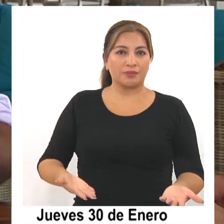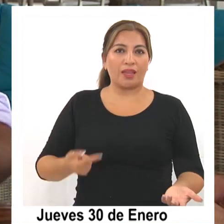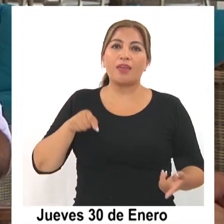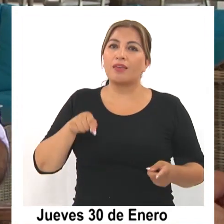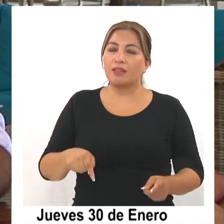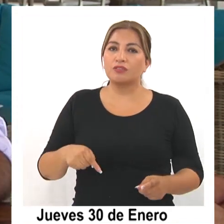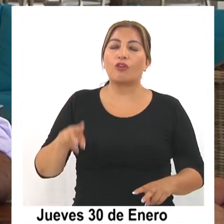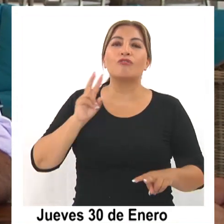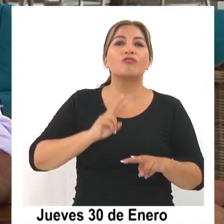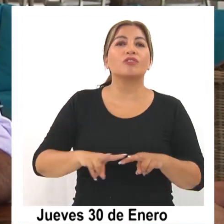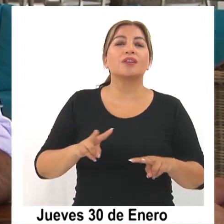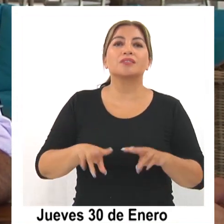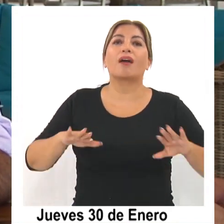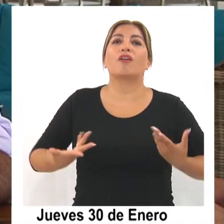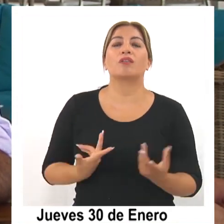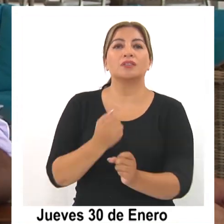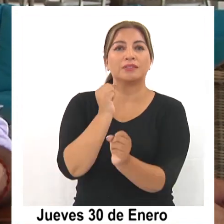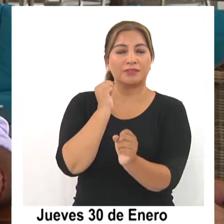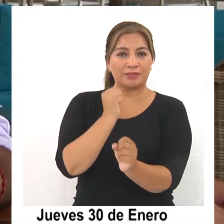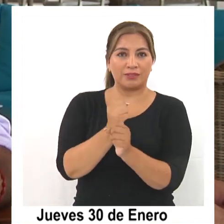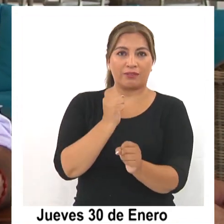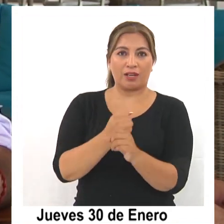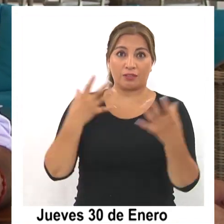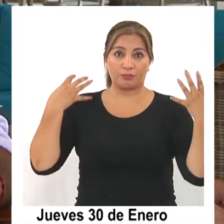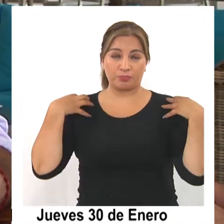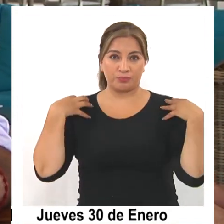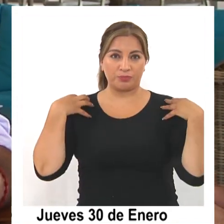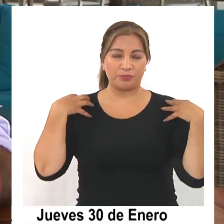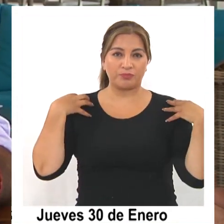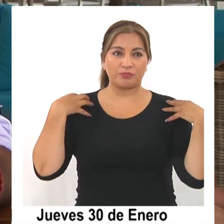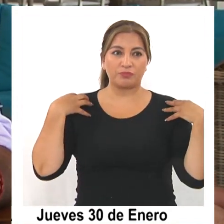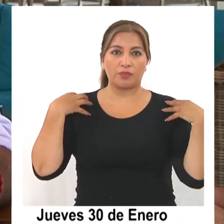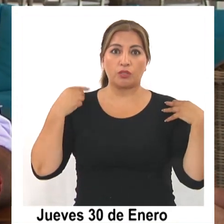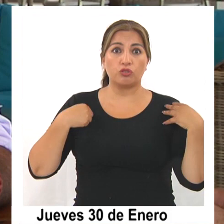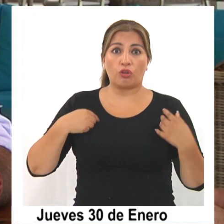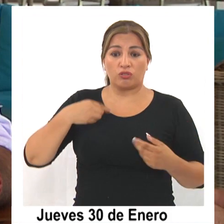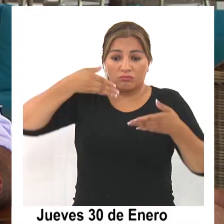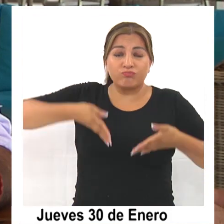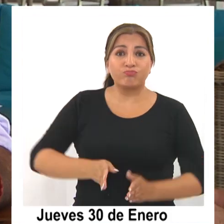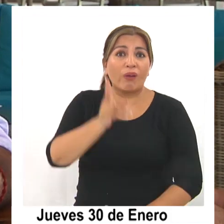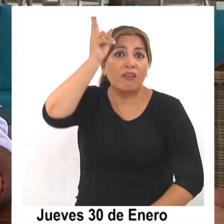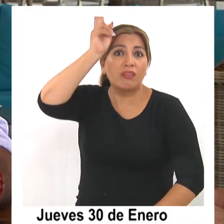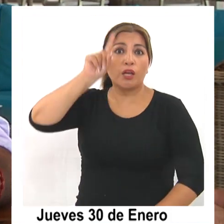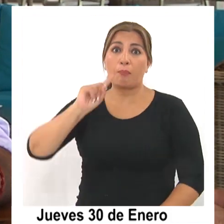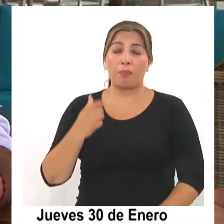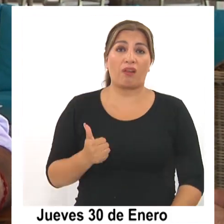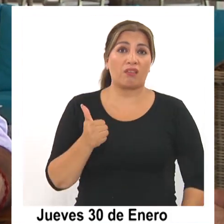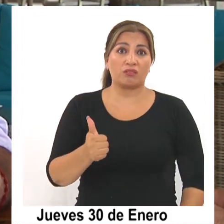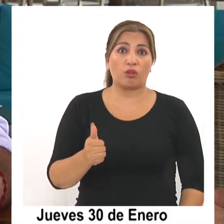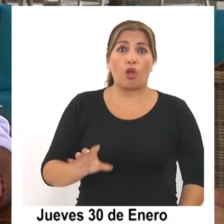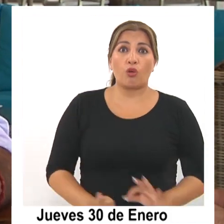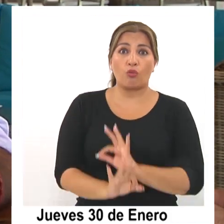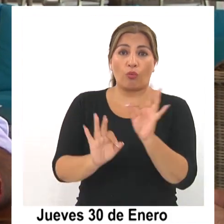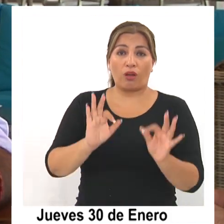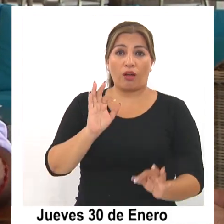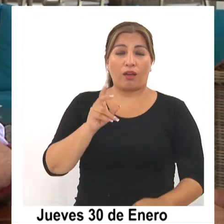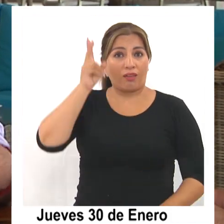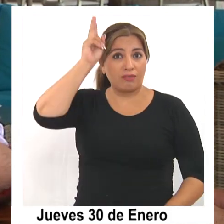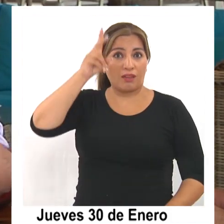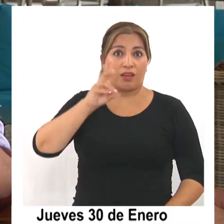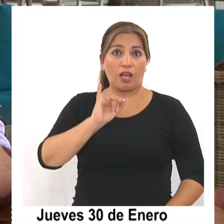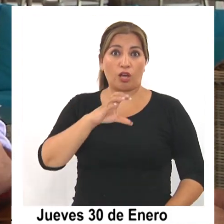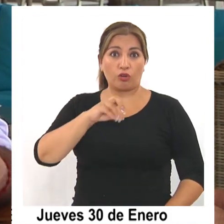eso fue lo que me llevó al final a obtener el cargo que no sea indígena no soy el primer director que no es indígena de Conadi